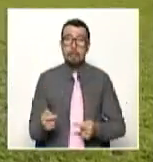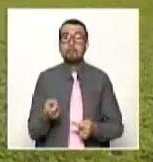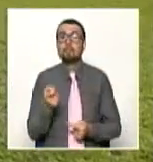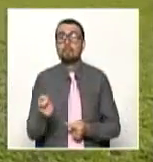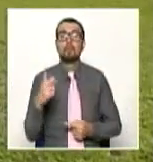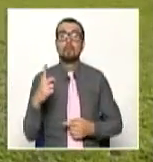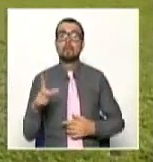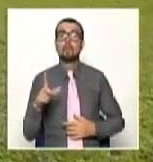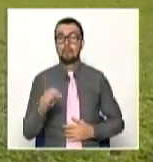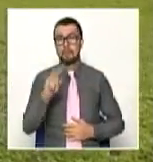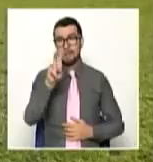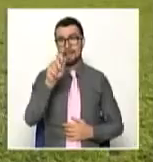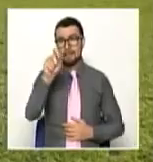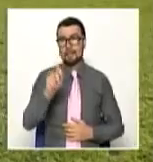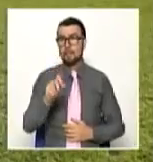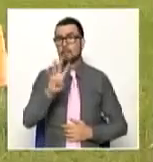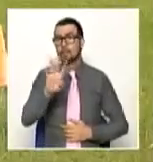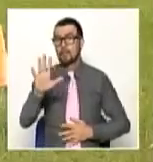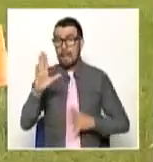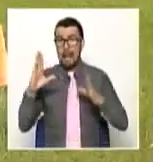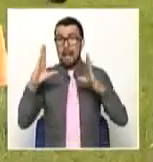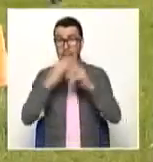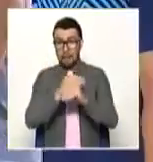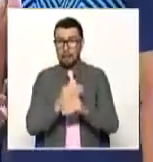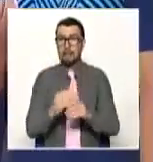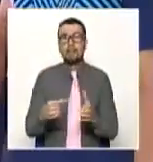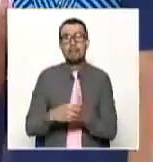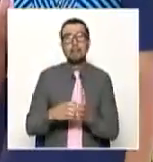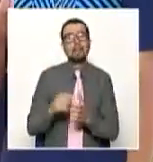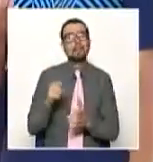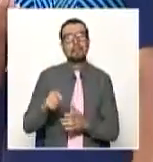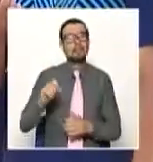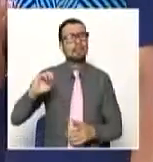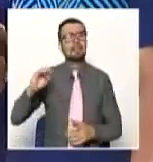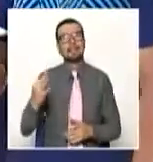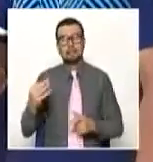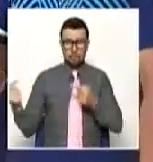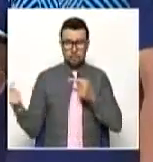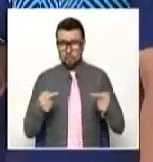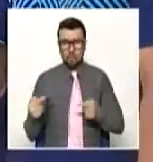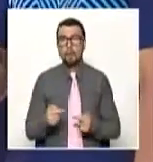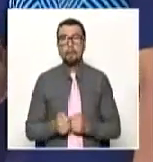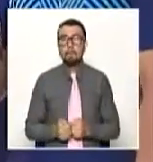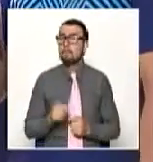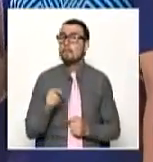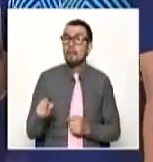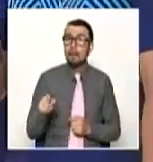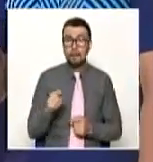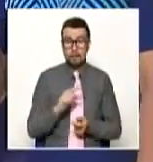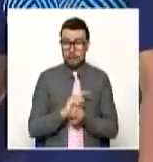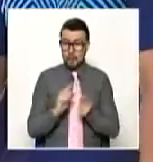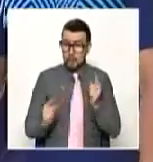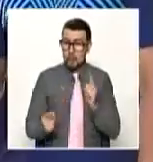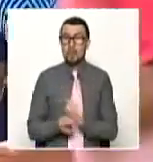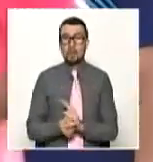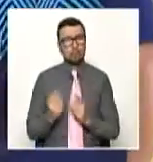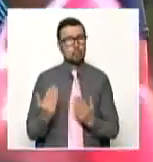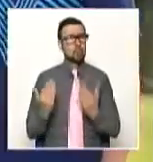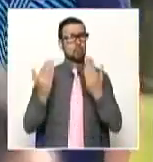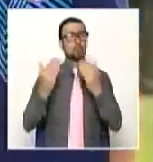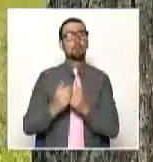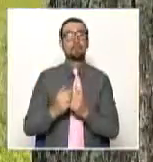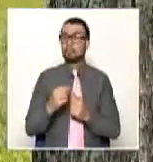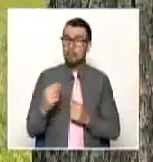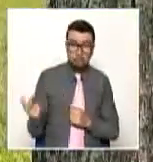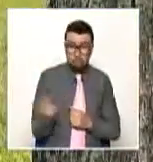lunes a las 7:45 de la noche por la tercera fecha del torneo Águila. Este partido se convierte en un verdadero clásico.